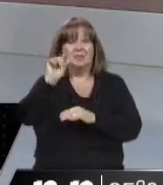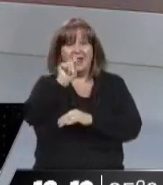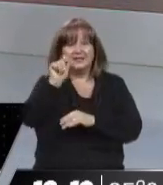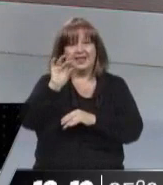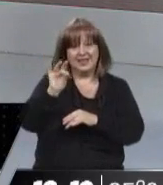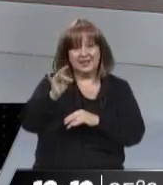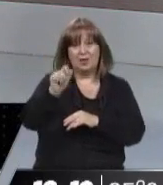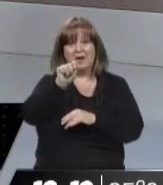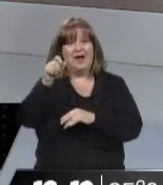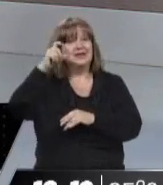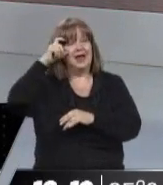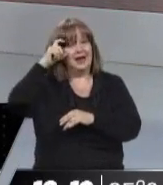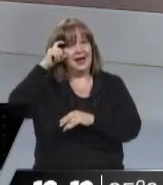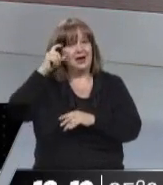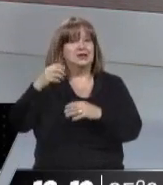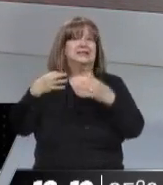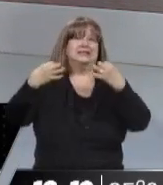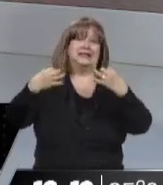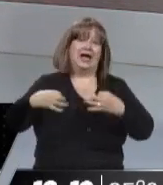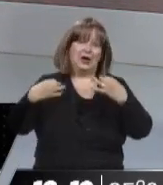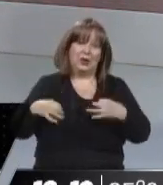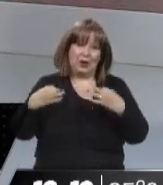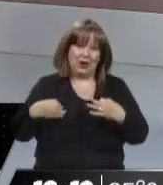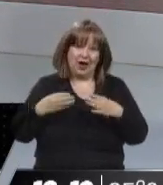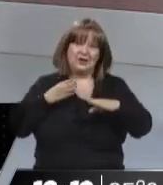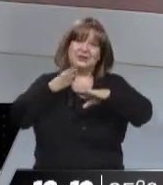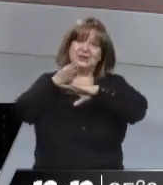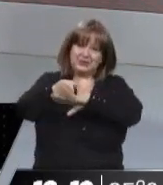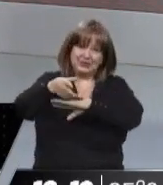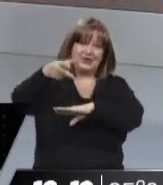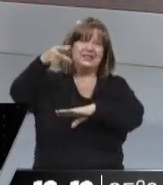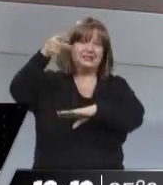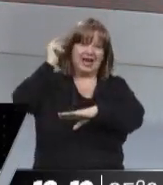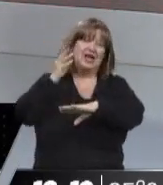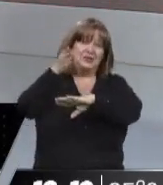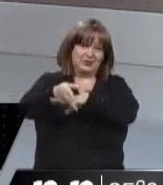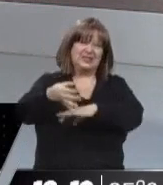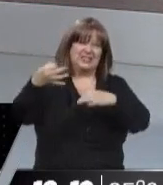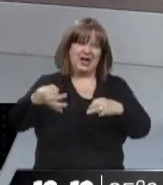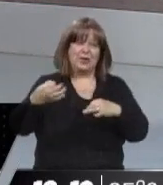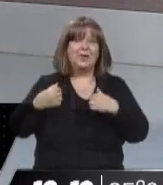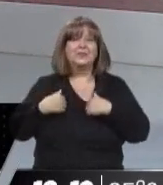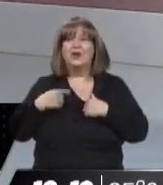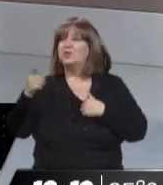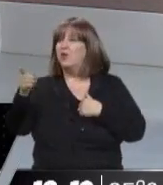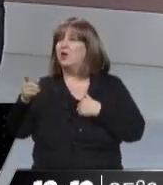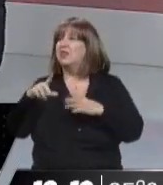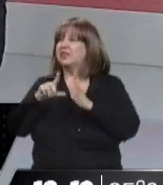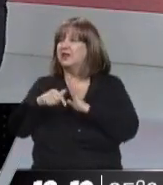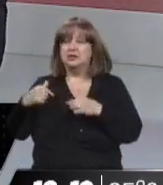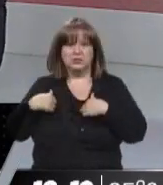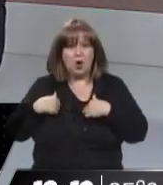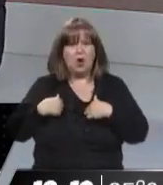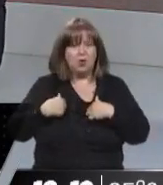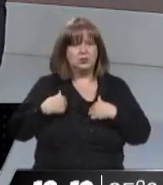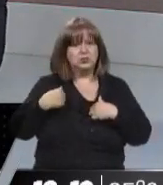enero... Va bien. A ser. ¿Cuántas horas han esperado ustedes como máximo? Yo siete. Esperé una vez 12 horas. Yo 7 horas, toda una noche. No, sí, yo también, 10, 12 horas esperé